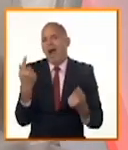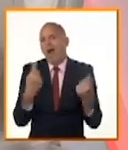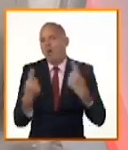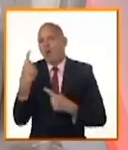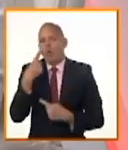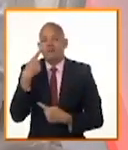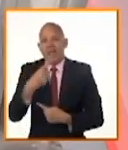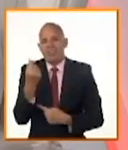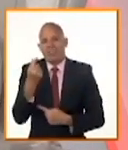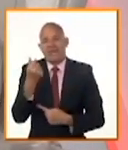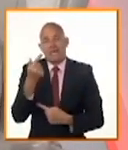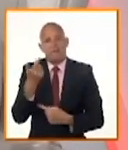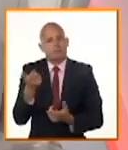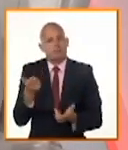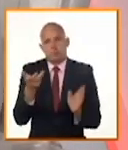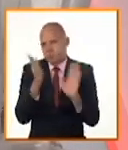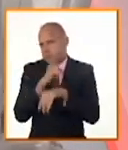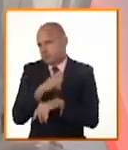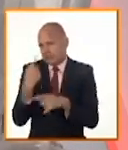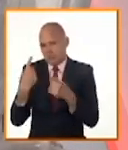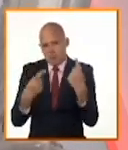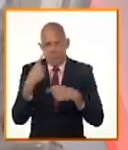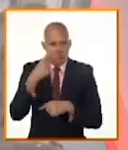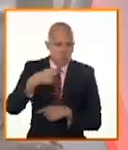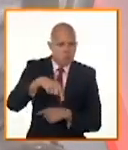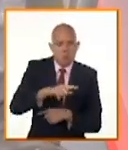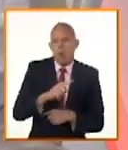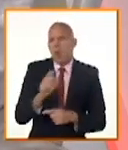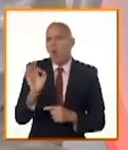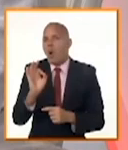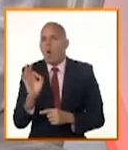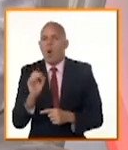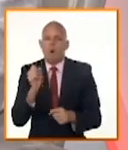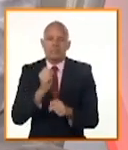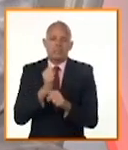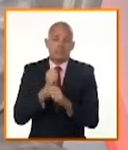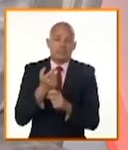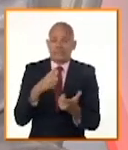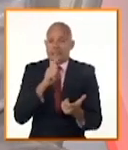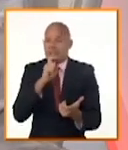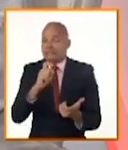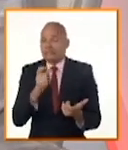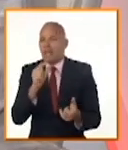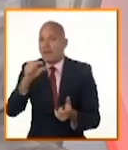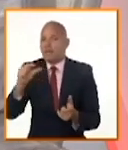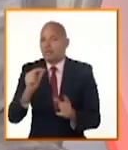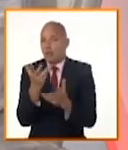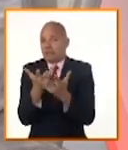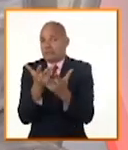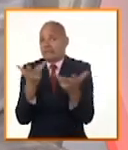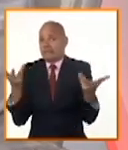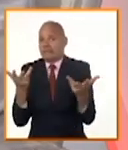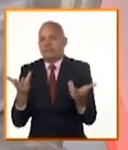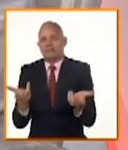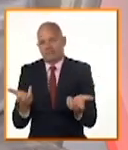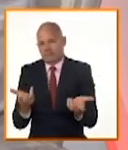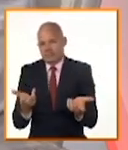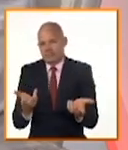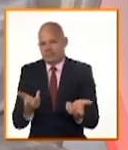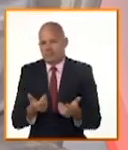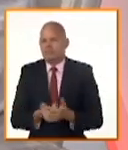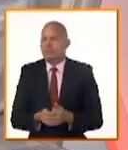capacidad operacional de de algunas oficinas ahora para esta medida si preveíamos o prevemos